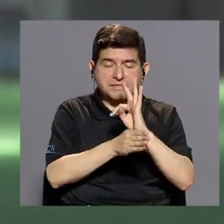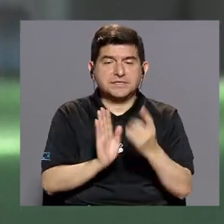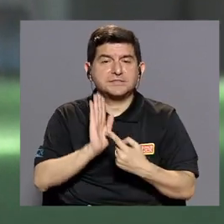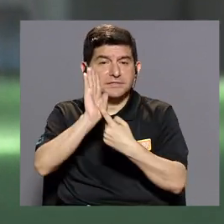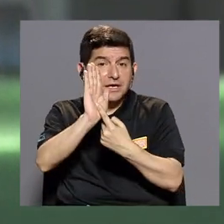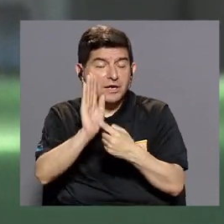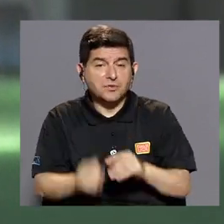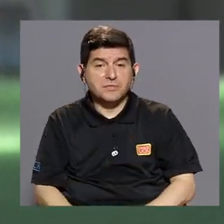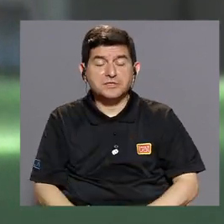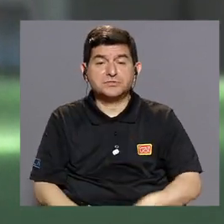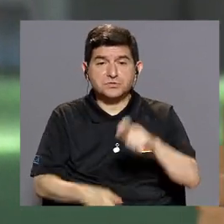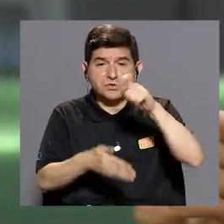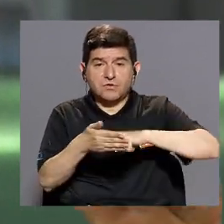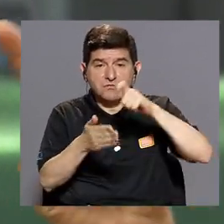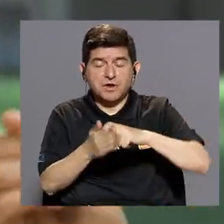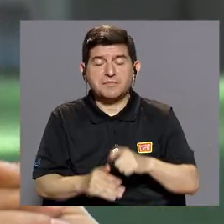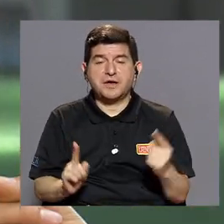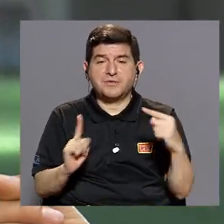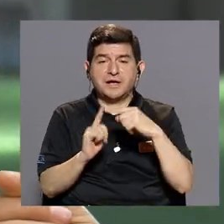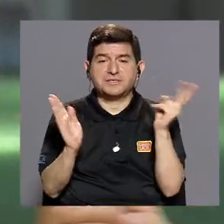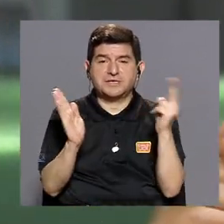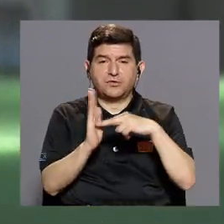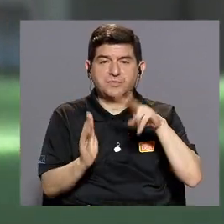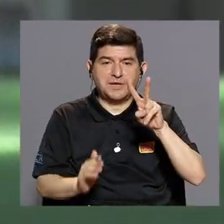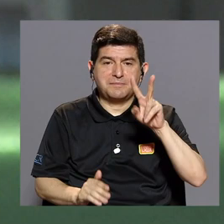por la que lo ves, firmaron contratos hasta el